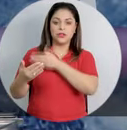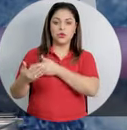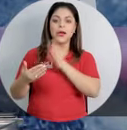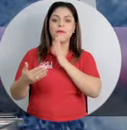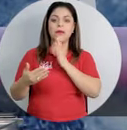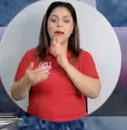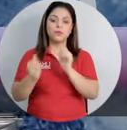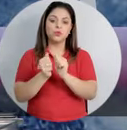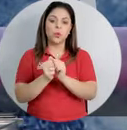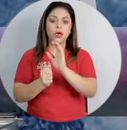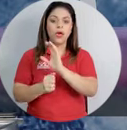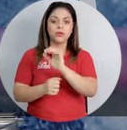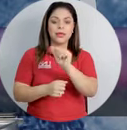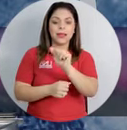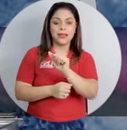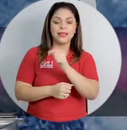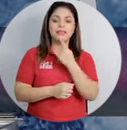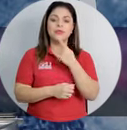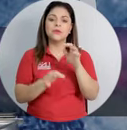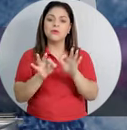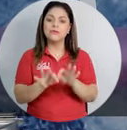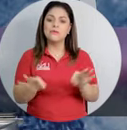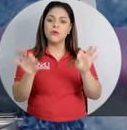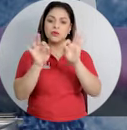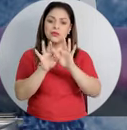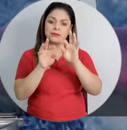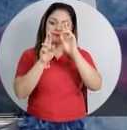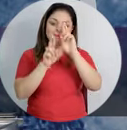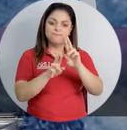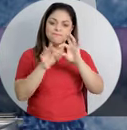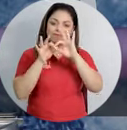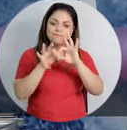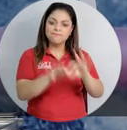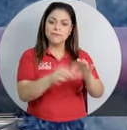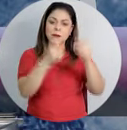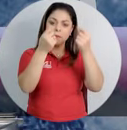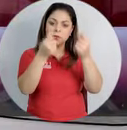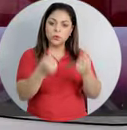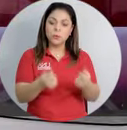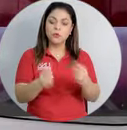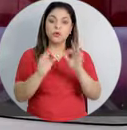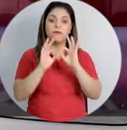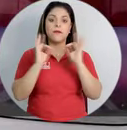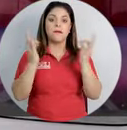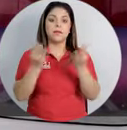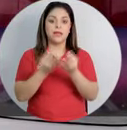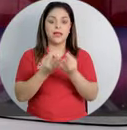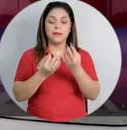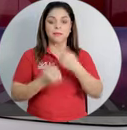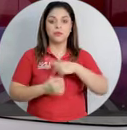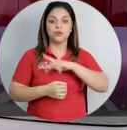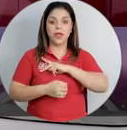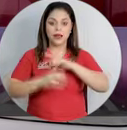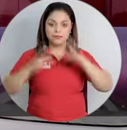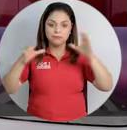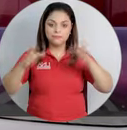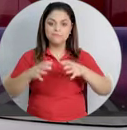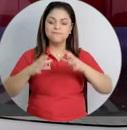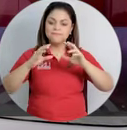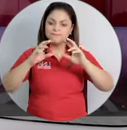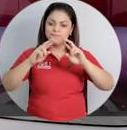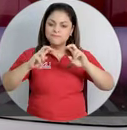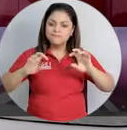con don Carlos Arguedas sobre la importancia de apegarse a un presupuesto familiar y personal. Sí, definitivamente esta